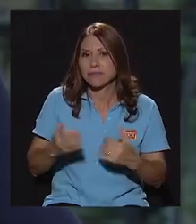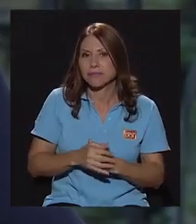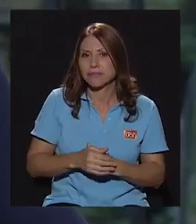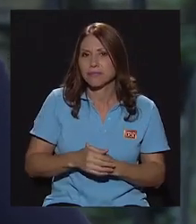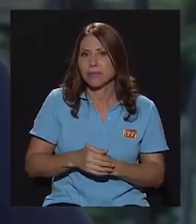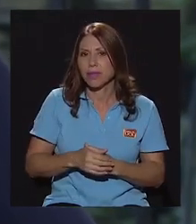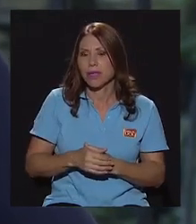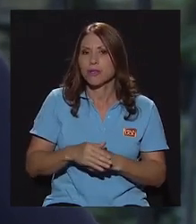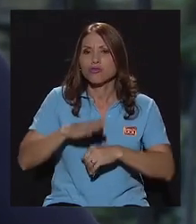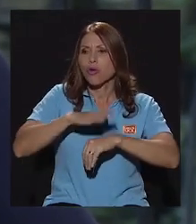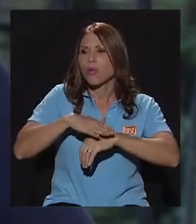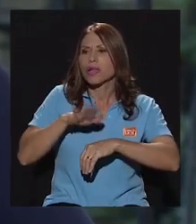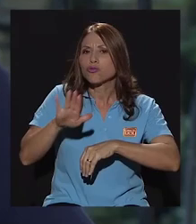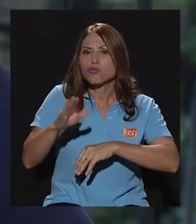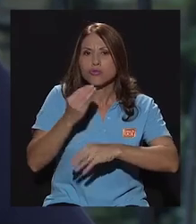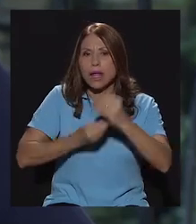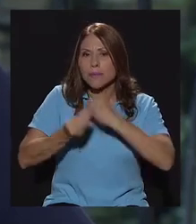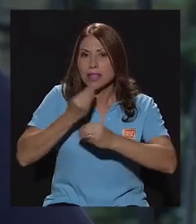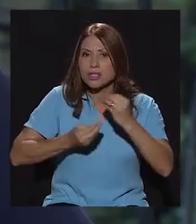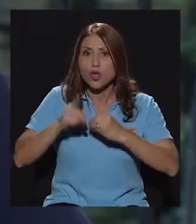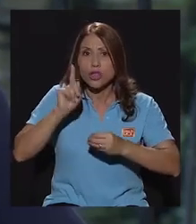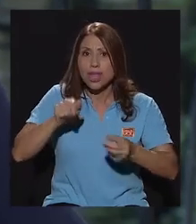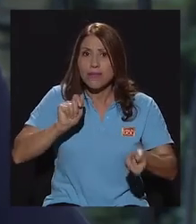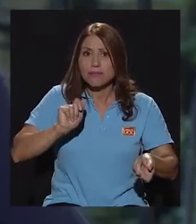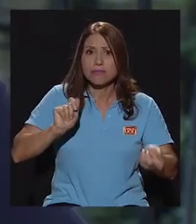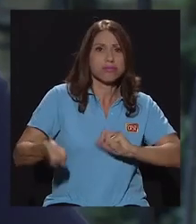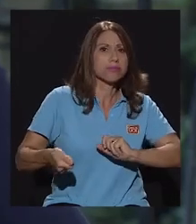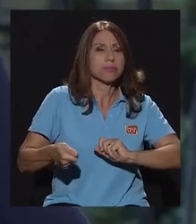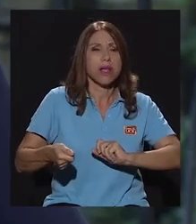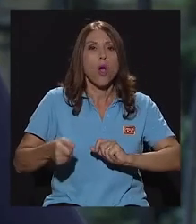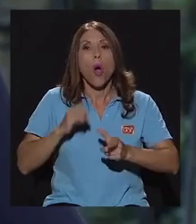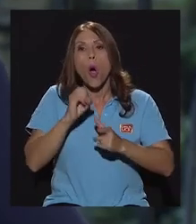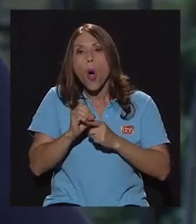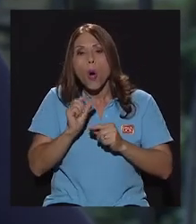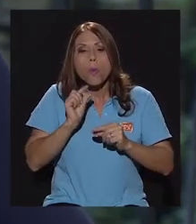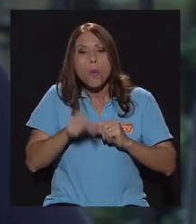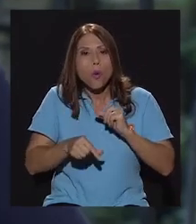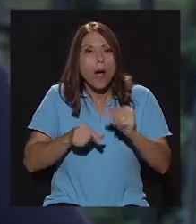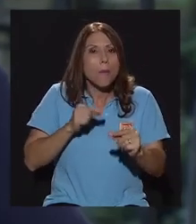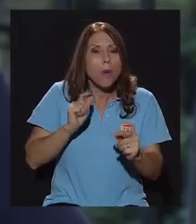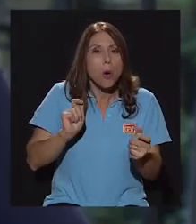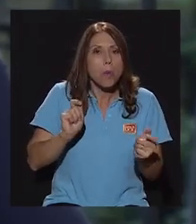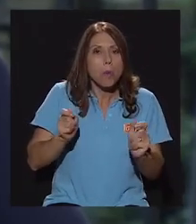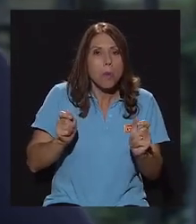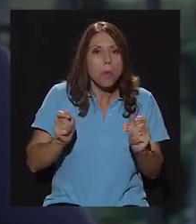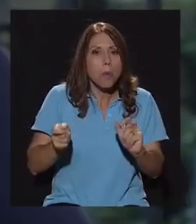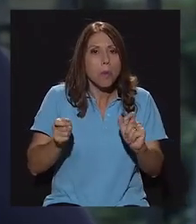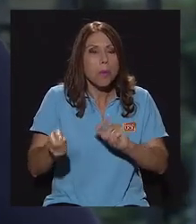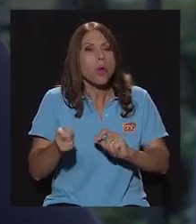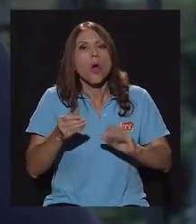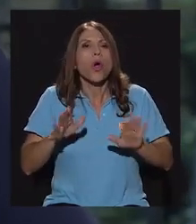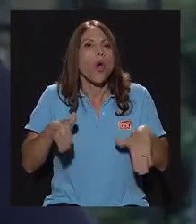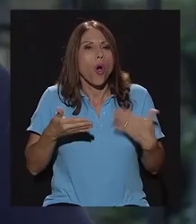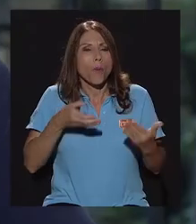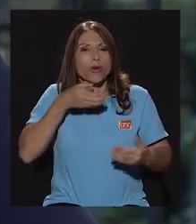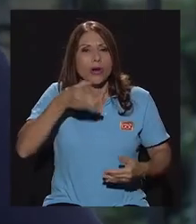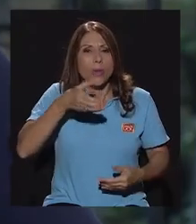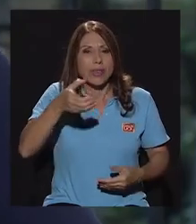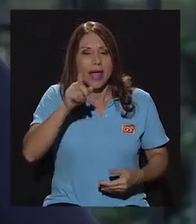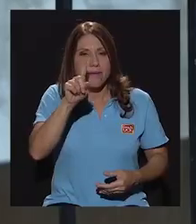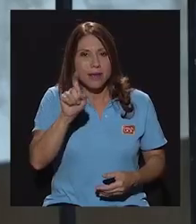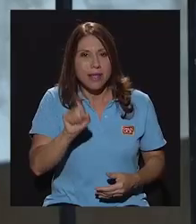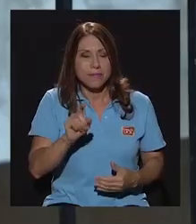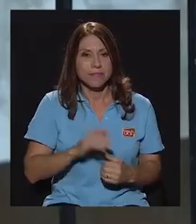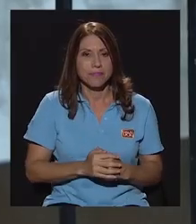hacer en relación a la alimentación? ¿Tiene que ser un cambio abrupto? ¿Tiene que ir introduciendo cambios poco a poco? ¿Cómo es lo